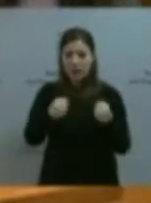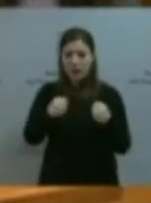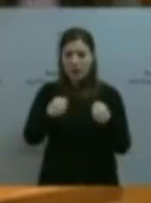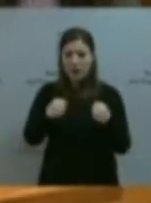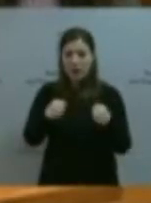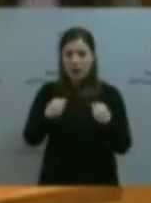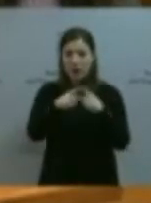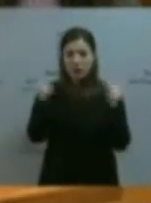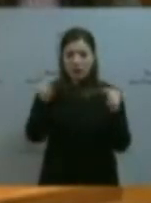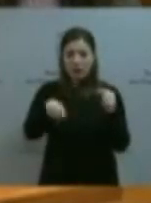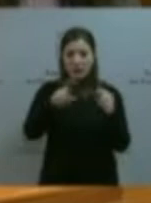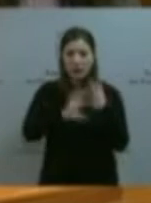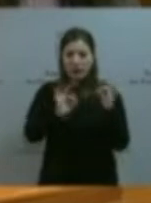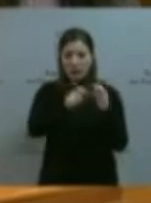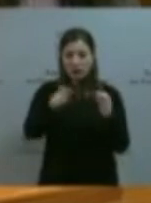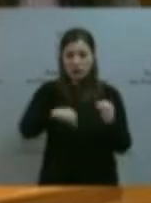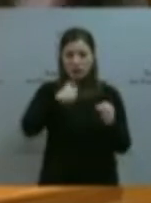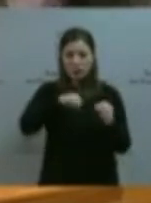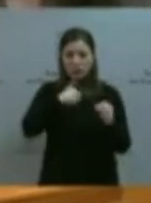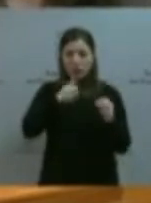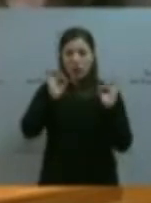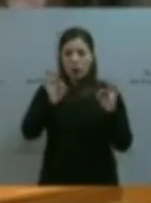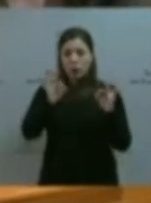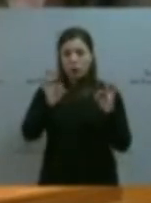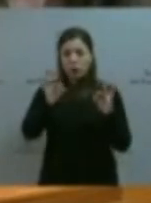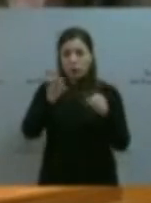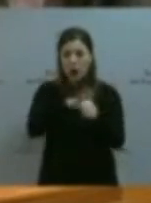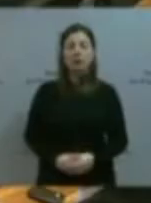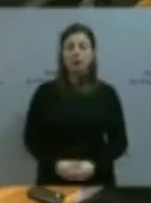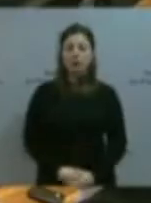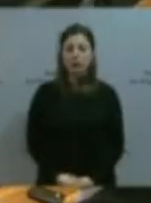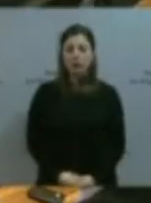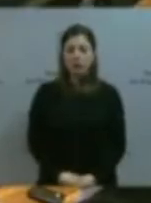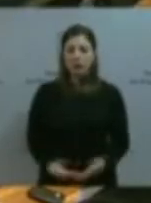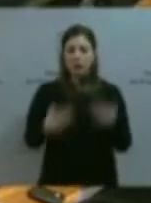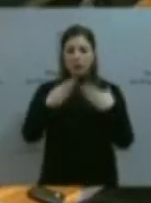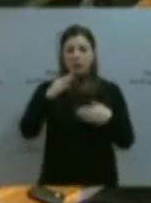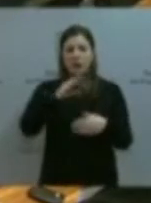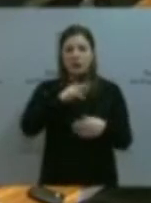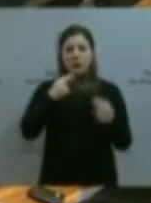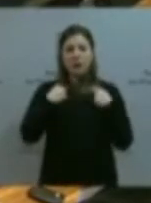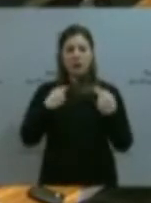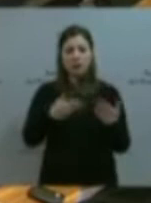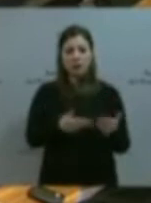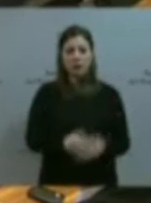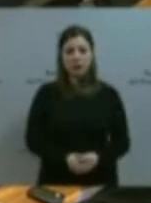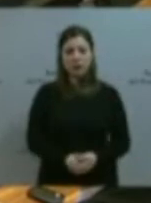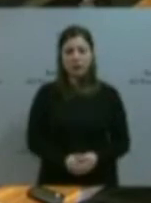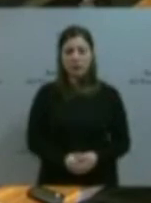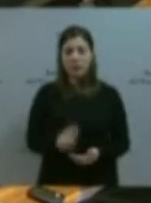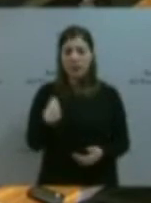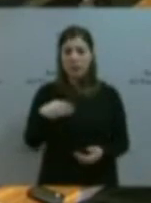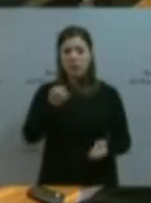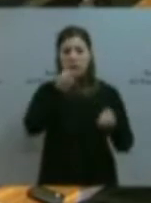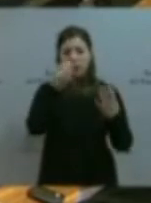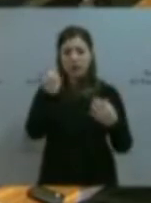quirúrgicas en el área 5 y ante la falta de profesionales en la saturación del hospital de Cabueñas? Tal y como comenté en una intervención anterior, la Consejería de Salud